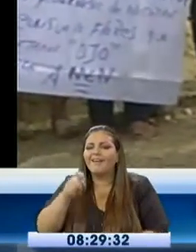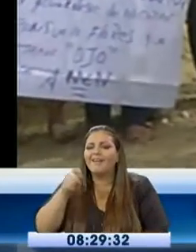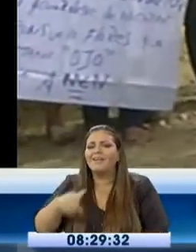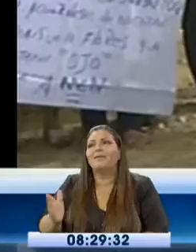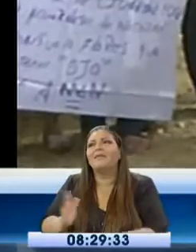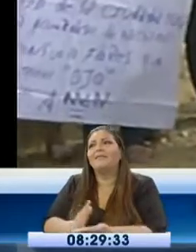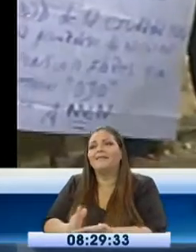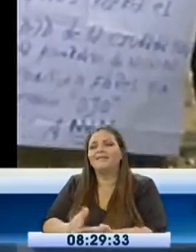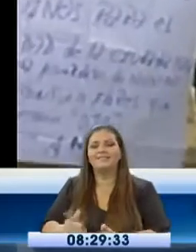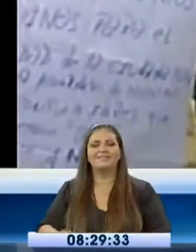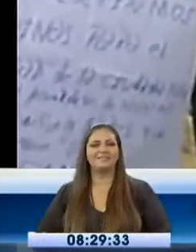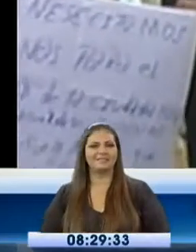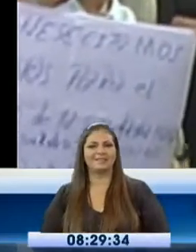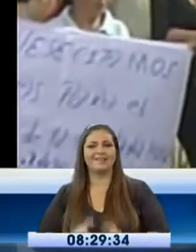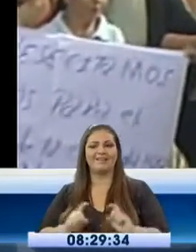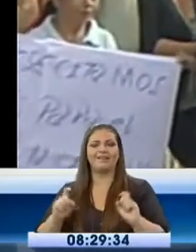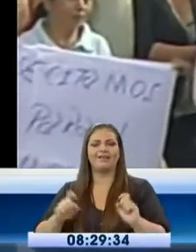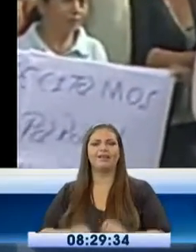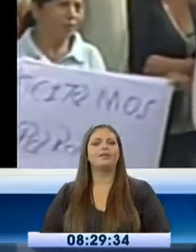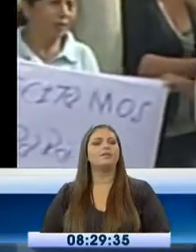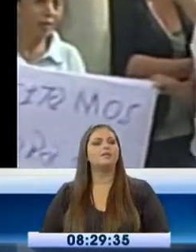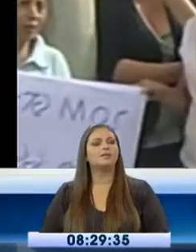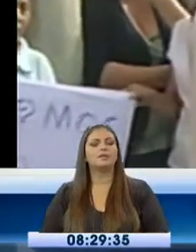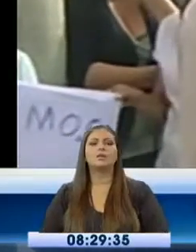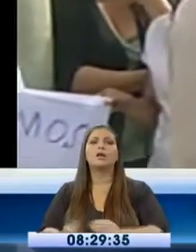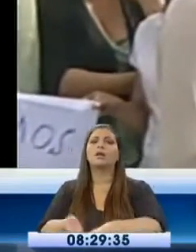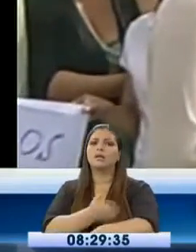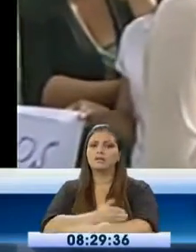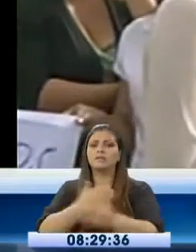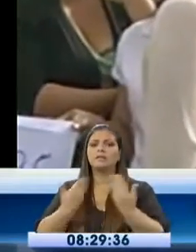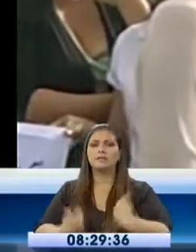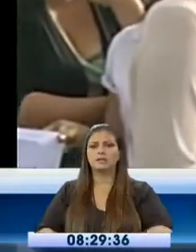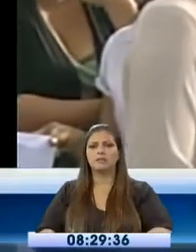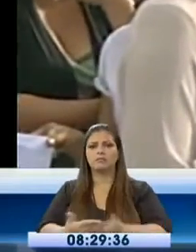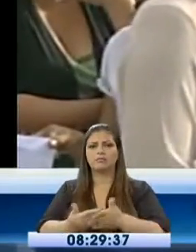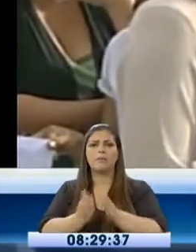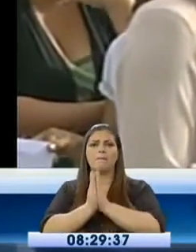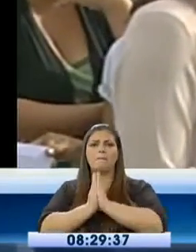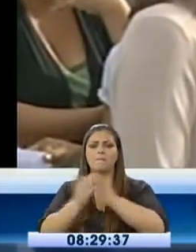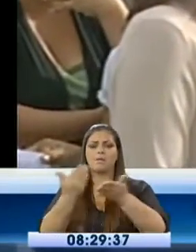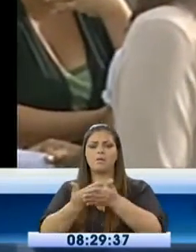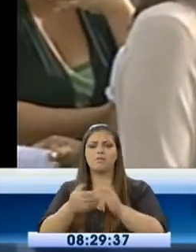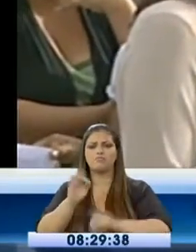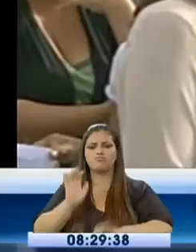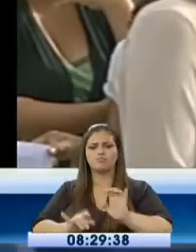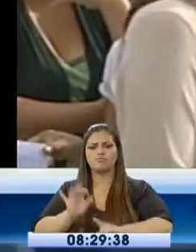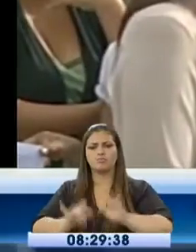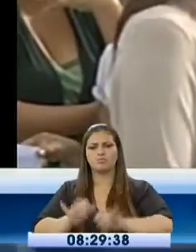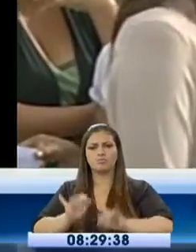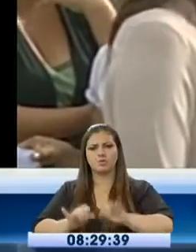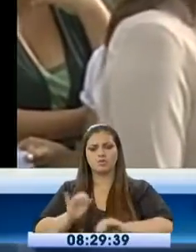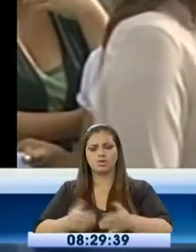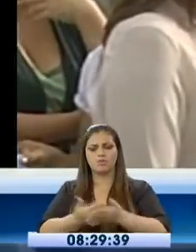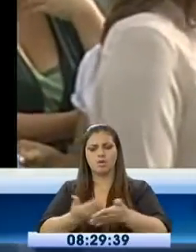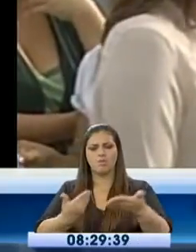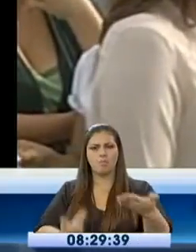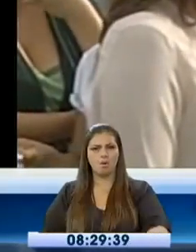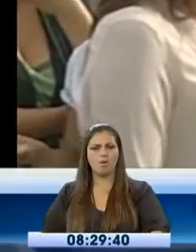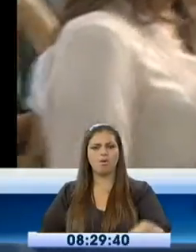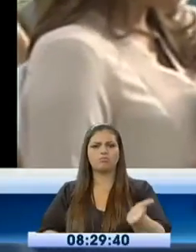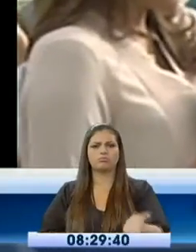han hecho una solicitud al municipio de Guayaquil. De hecho, él tiene aquí ya la carta que han enviado directamente y tiene la